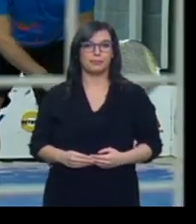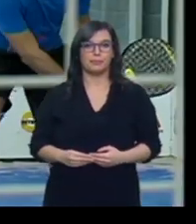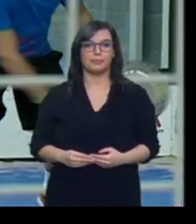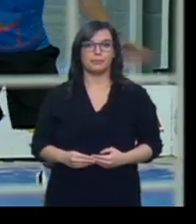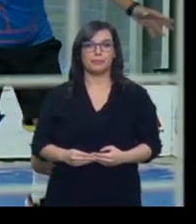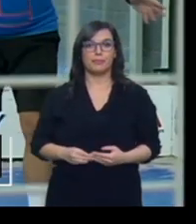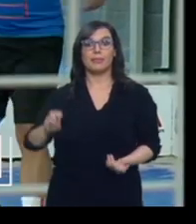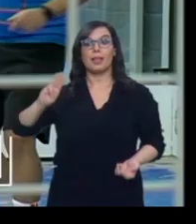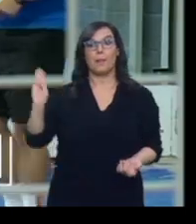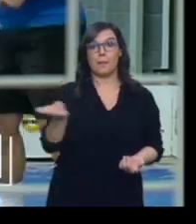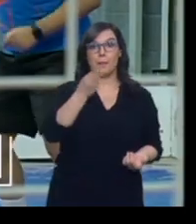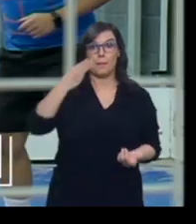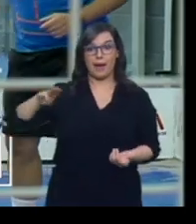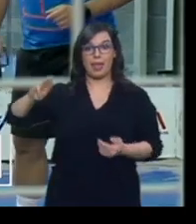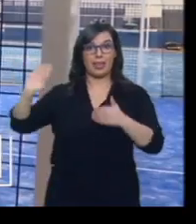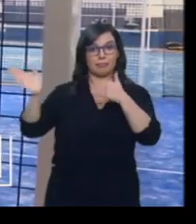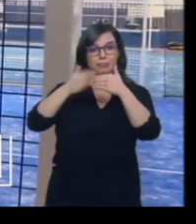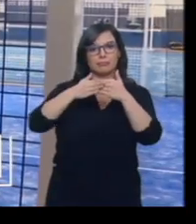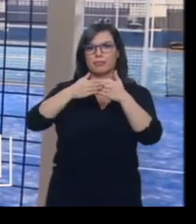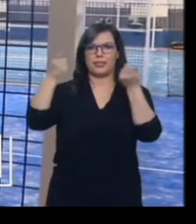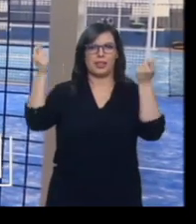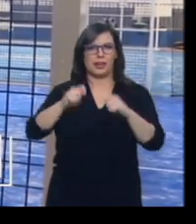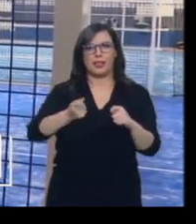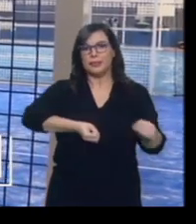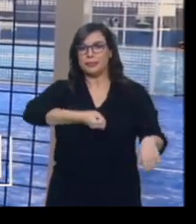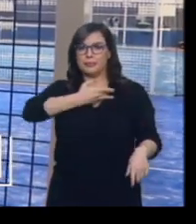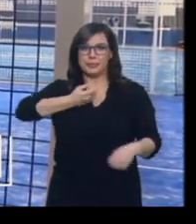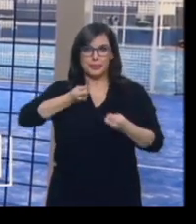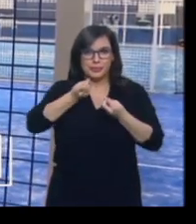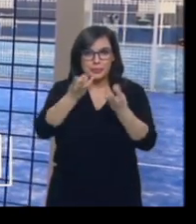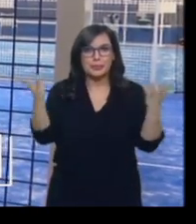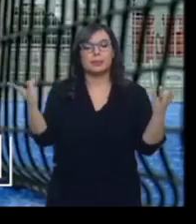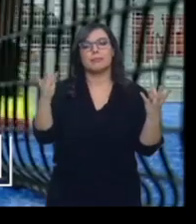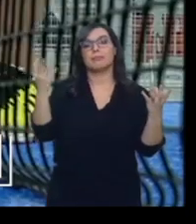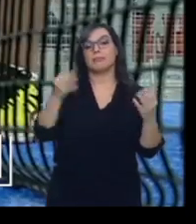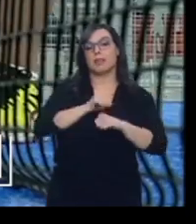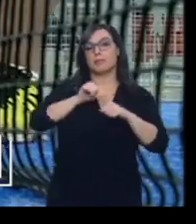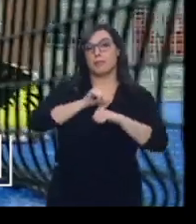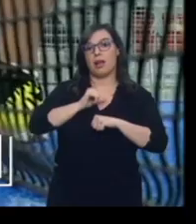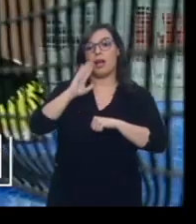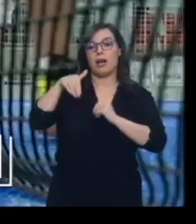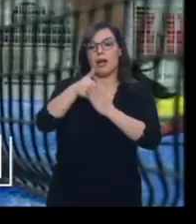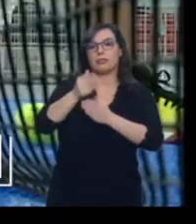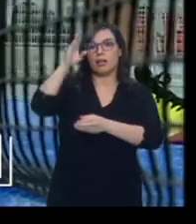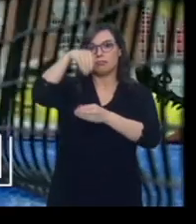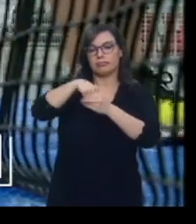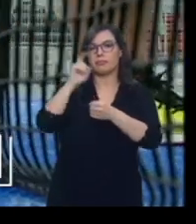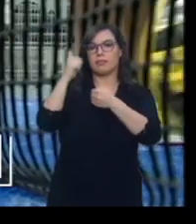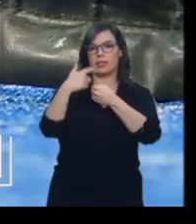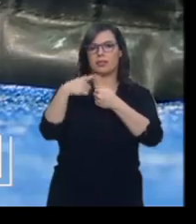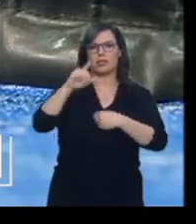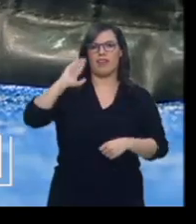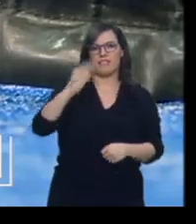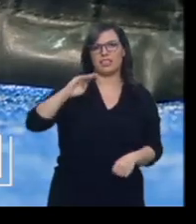El pádel ha cubierto, echa el cierre. Cientos de aficionados tendrán que esperar para jugar bajo techo, algo que afectará mucho a los